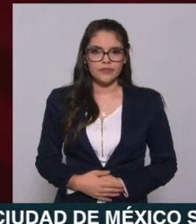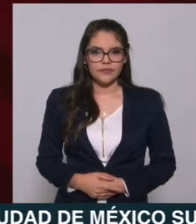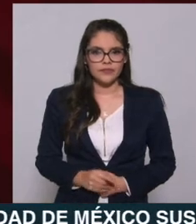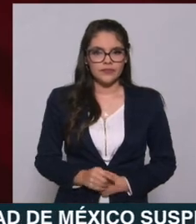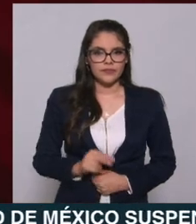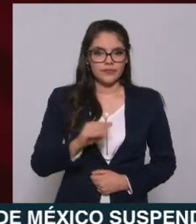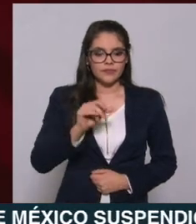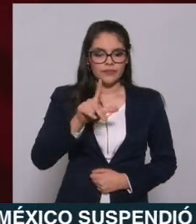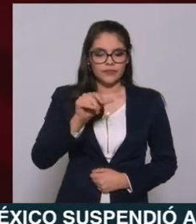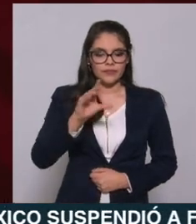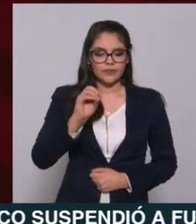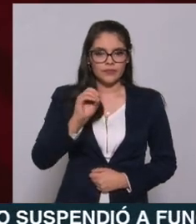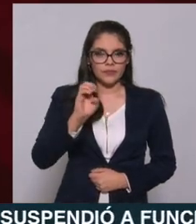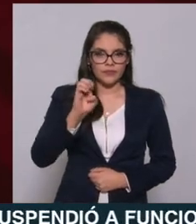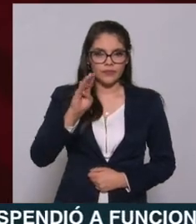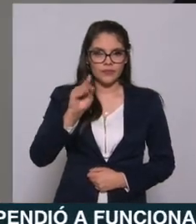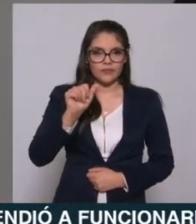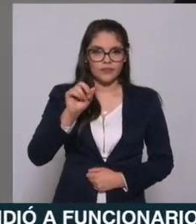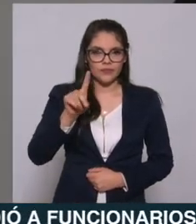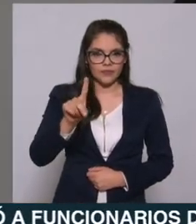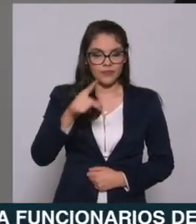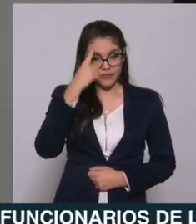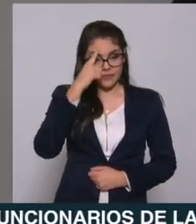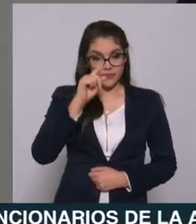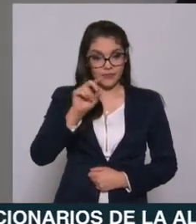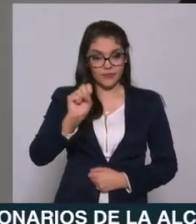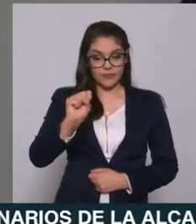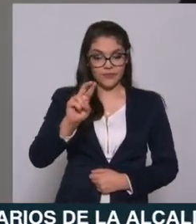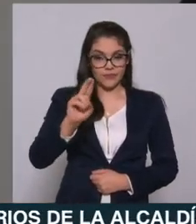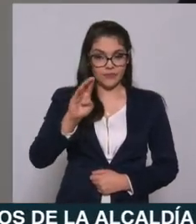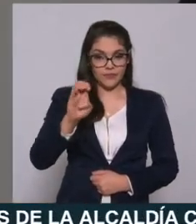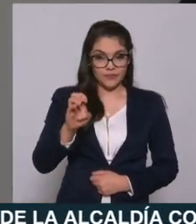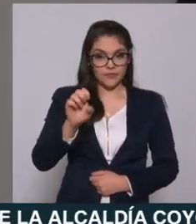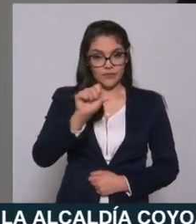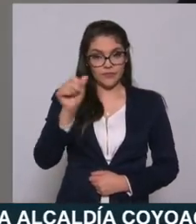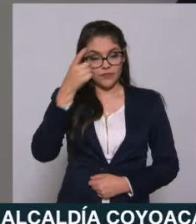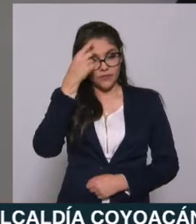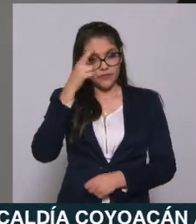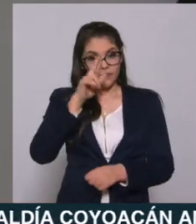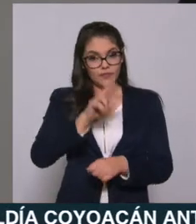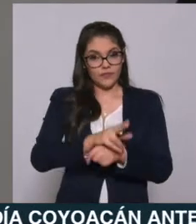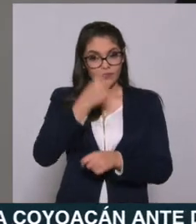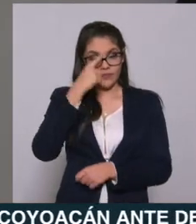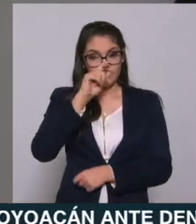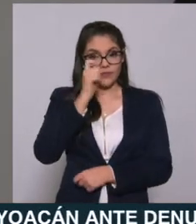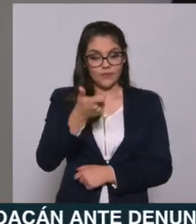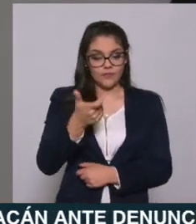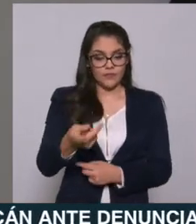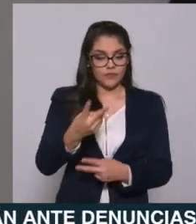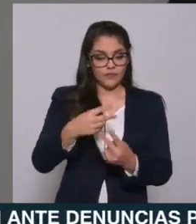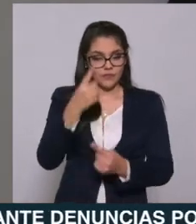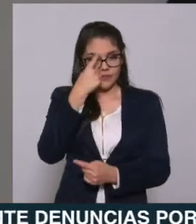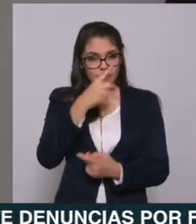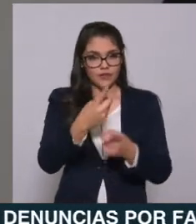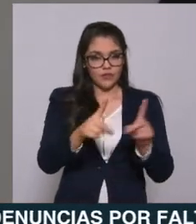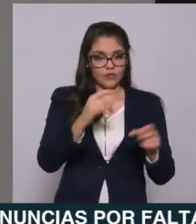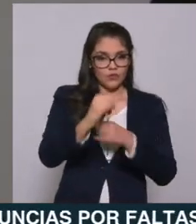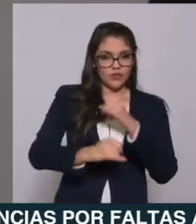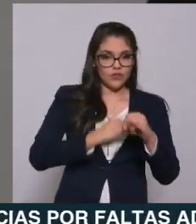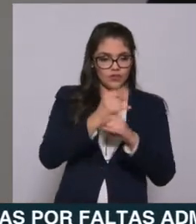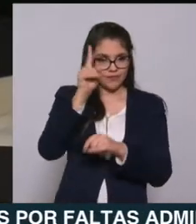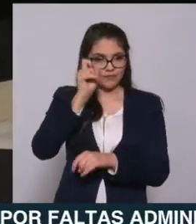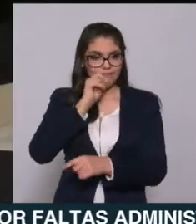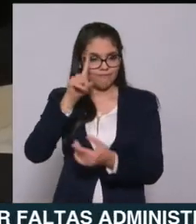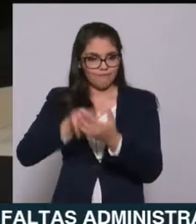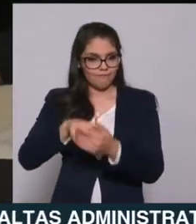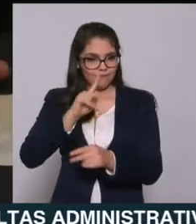Marcelo Ebrard, secretario de Relaciones Exteriores, y Adam Boehler, director ejecutivo de la Corporación de Financiamiento del Desarrollo Internacional de Estados